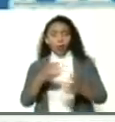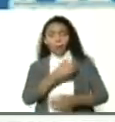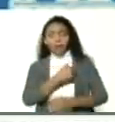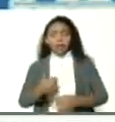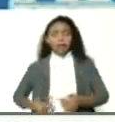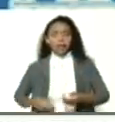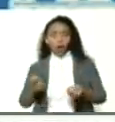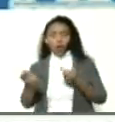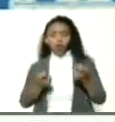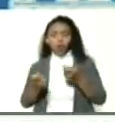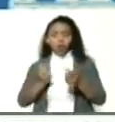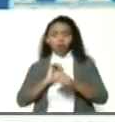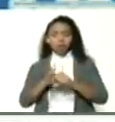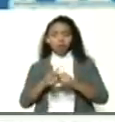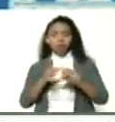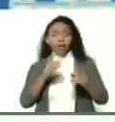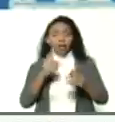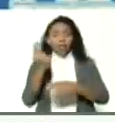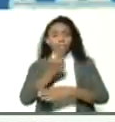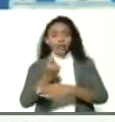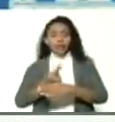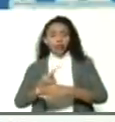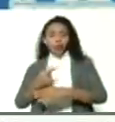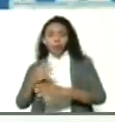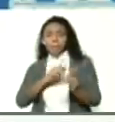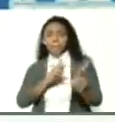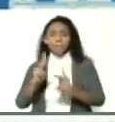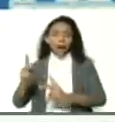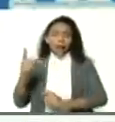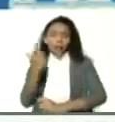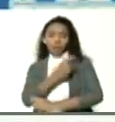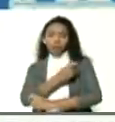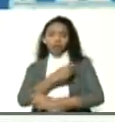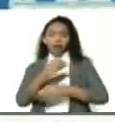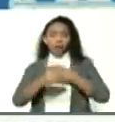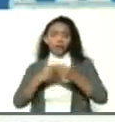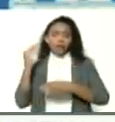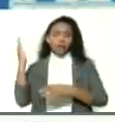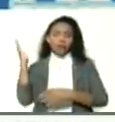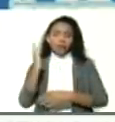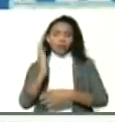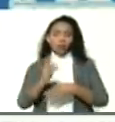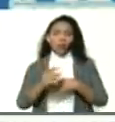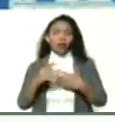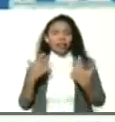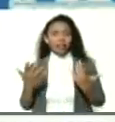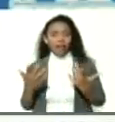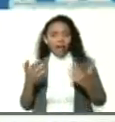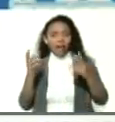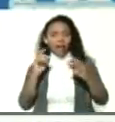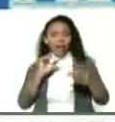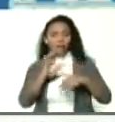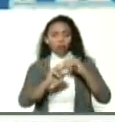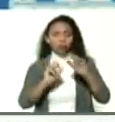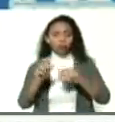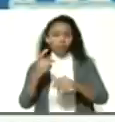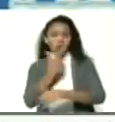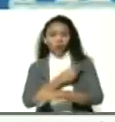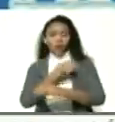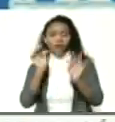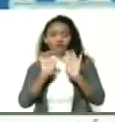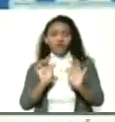COVID-19, diseñó su plan de vacunación que ha venido ejecutando a través de la adquisición de vacunas por